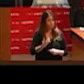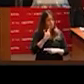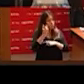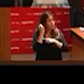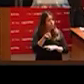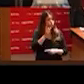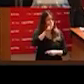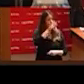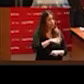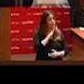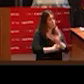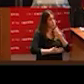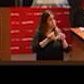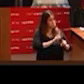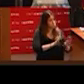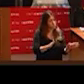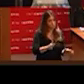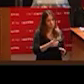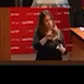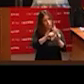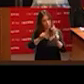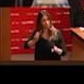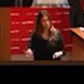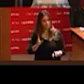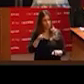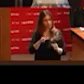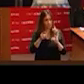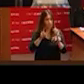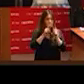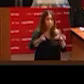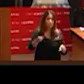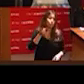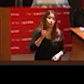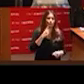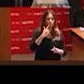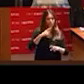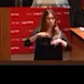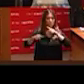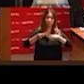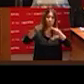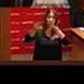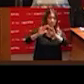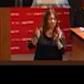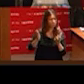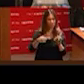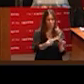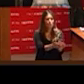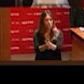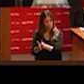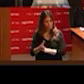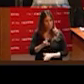apoyos no solo a la persona con discapacidad sino a la empresa y no la empresa solo a un nivel directivo sino con los